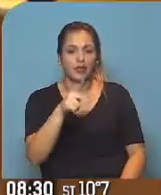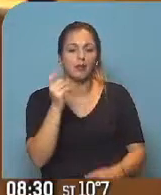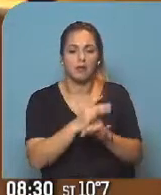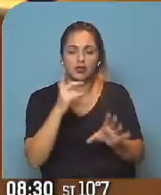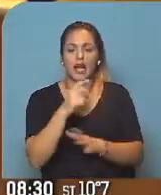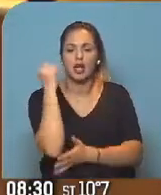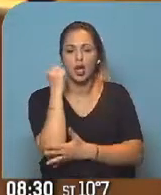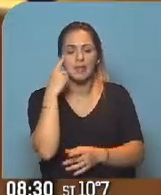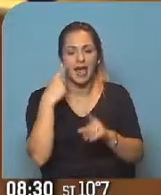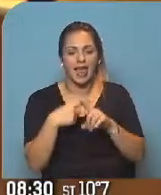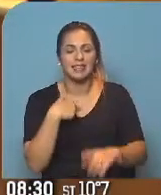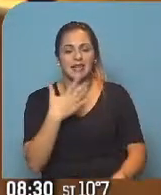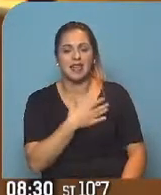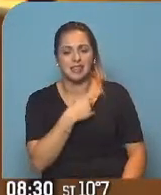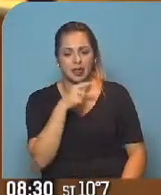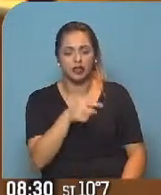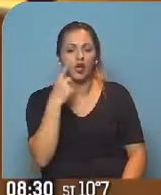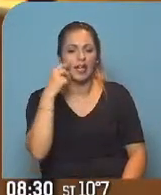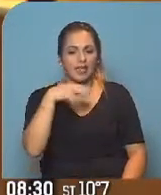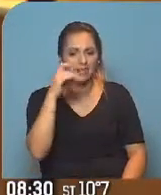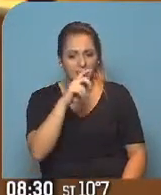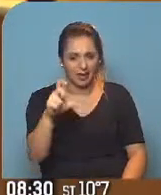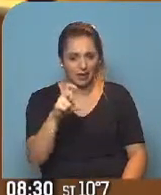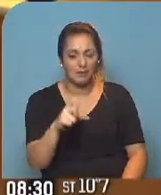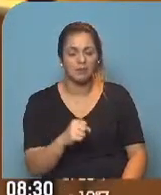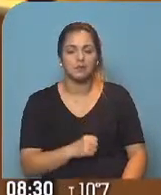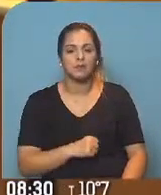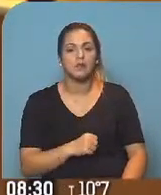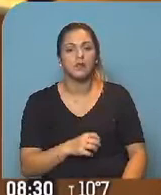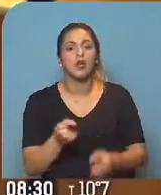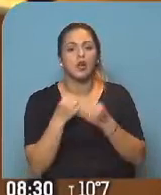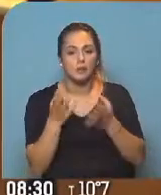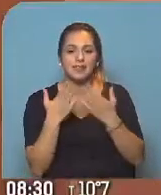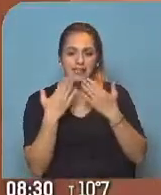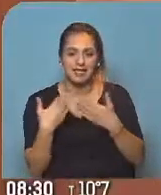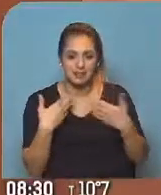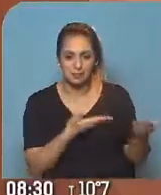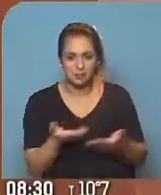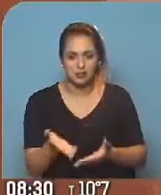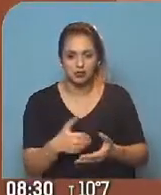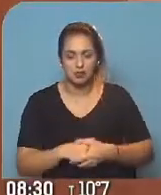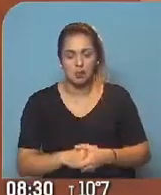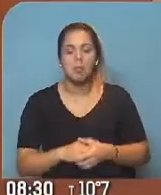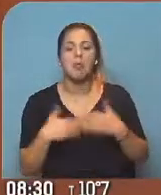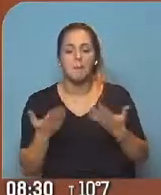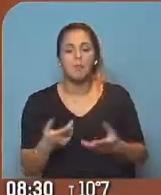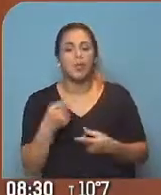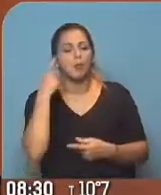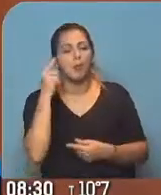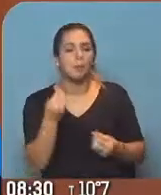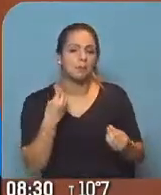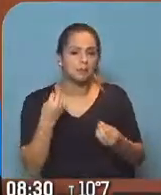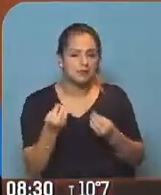director de estadísticas económicas del indec cómo le va a víctor muy bien gracias por la invitación bueno a ver qué expectativas se pueden tener desde